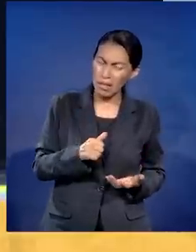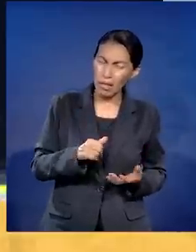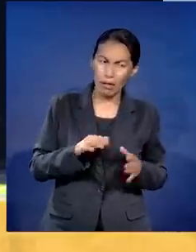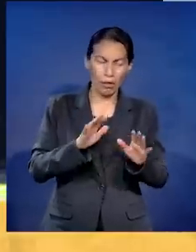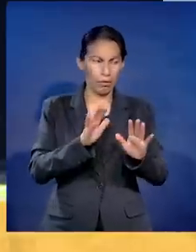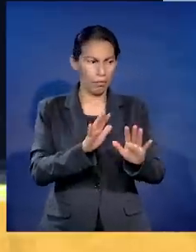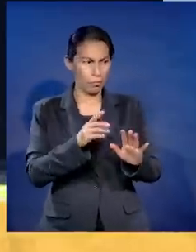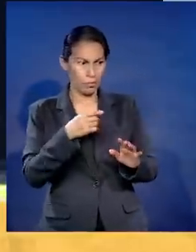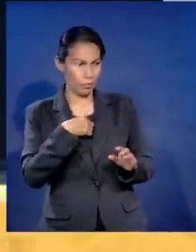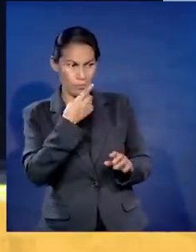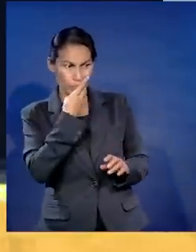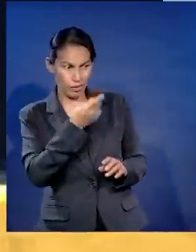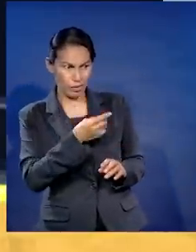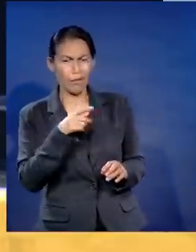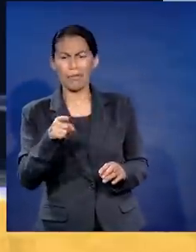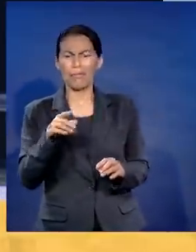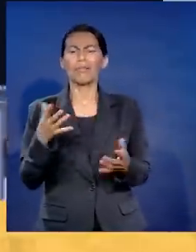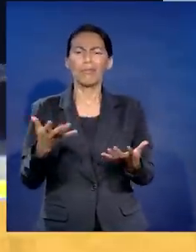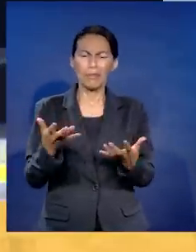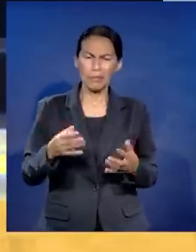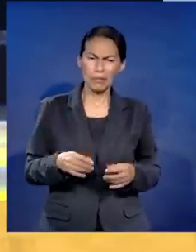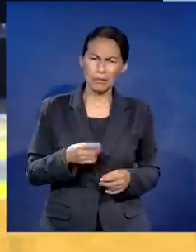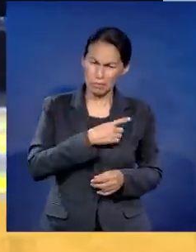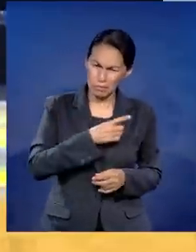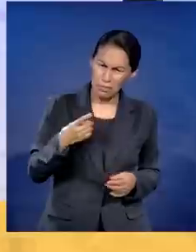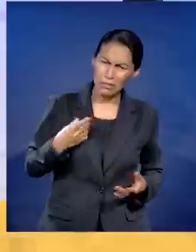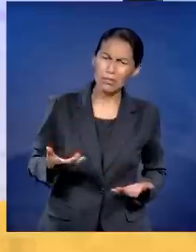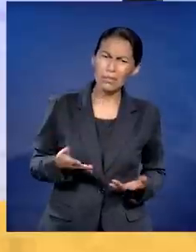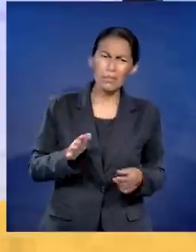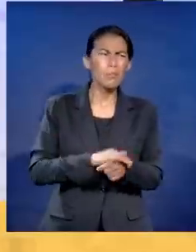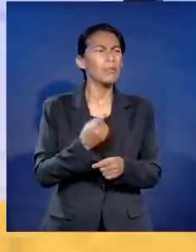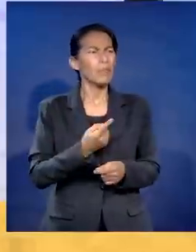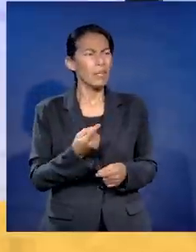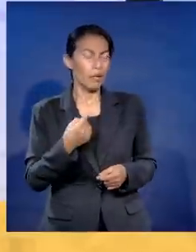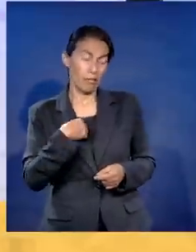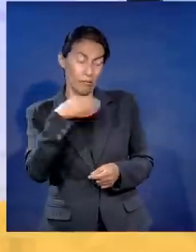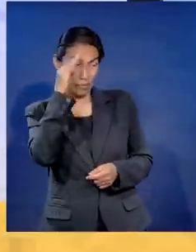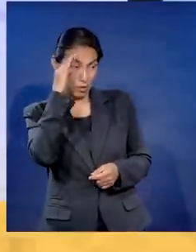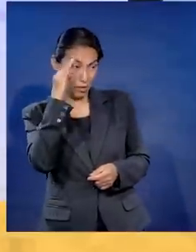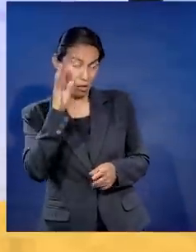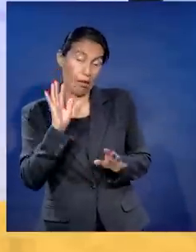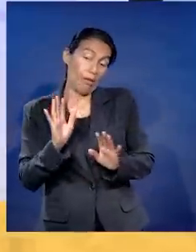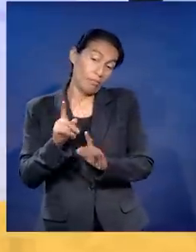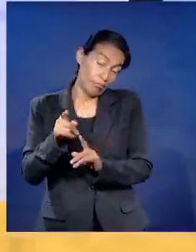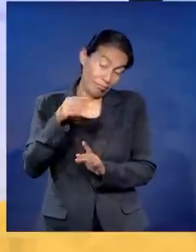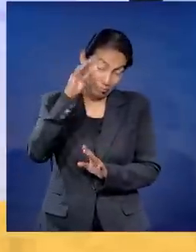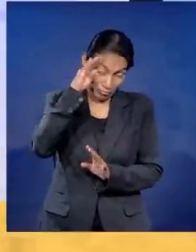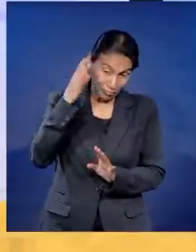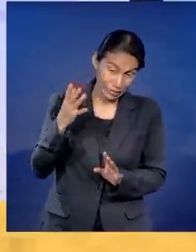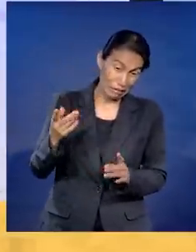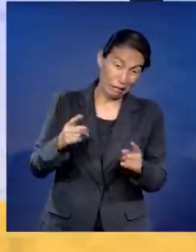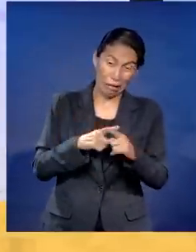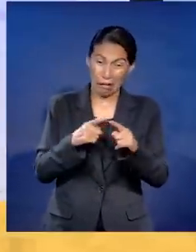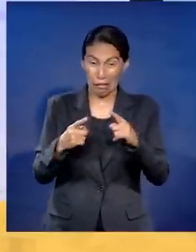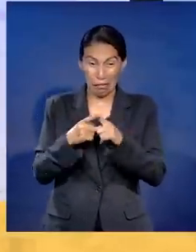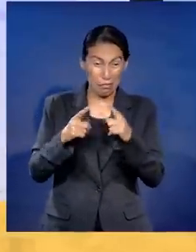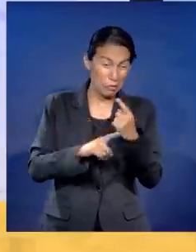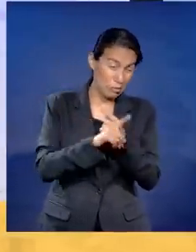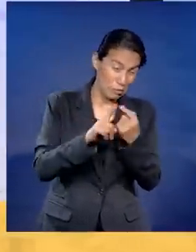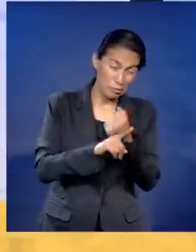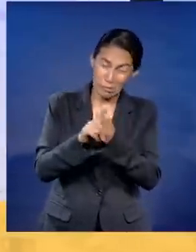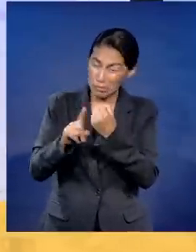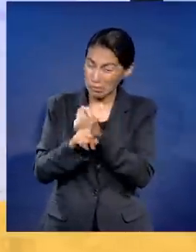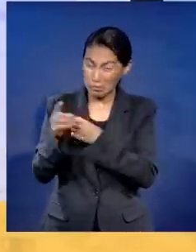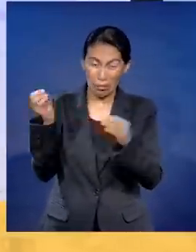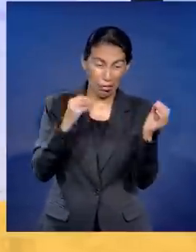Es que tú no me haces de comer. Espérate, yo nunca dije que iba a ser de comer, pero es que te toca. ¿Y por qué? Es que yo pensé, ah, tú pensaste,